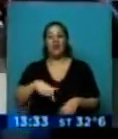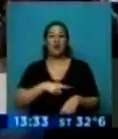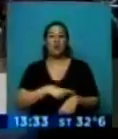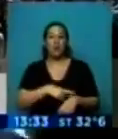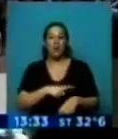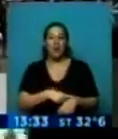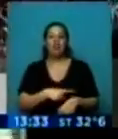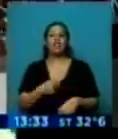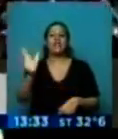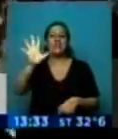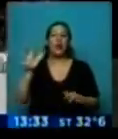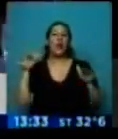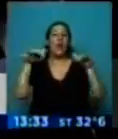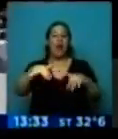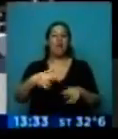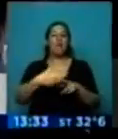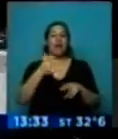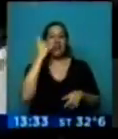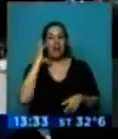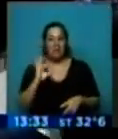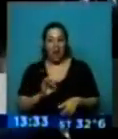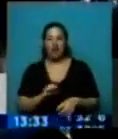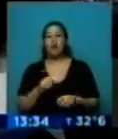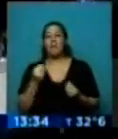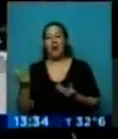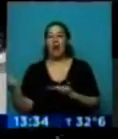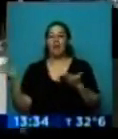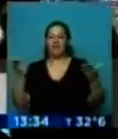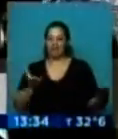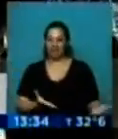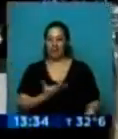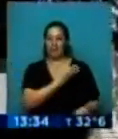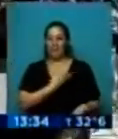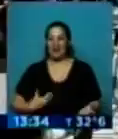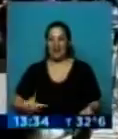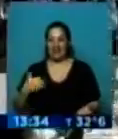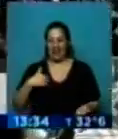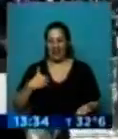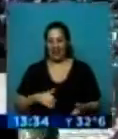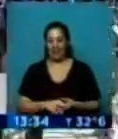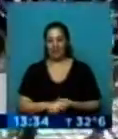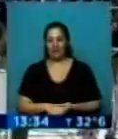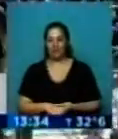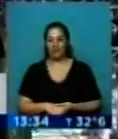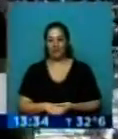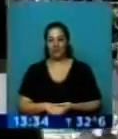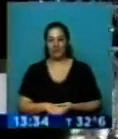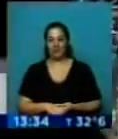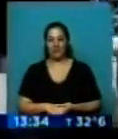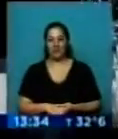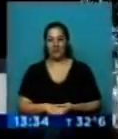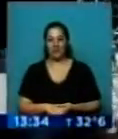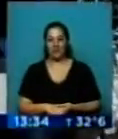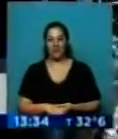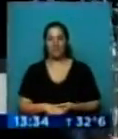momento a quienes se han acercado a la Plaza de Mayo para recibir al presidente de los argentinos. Una de las